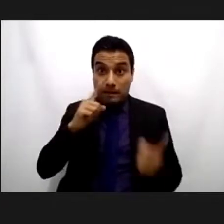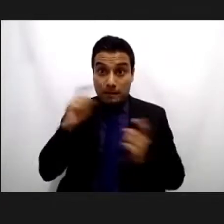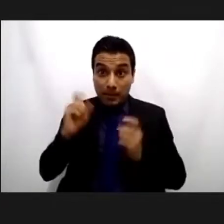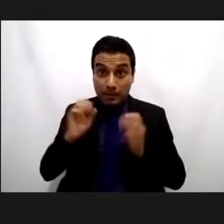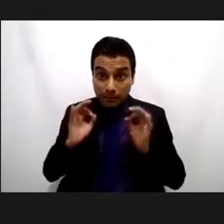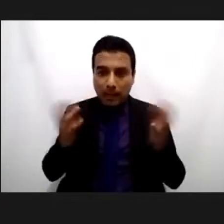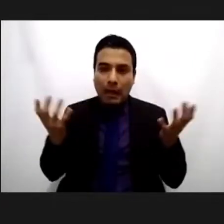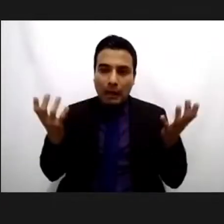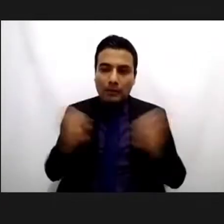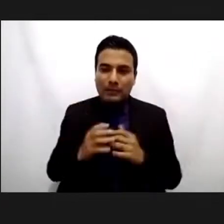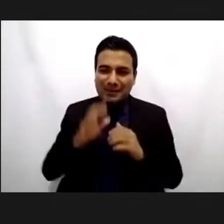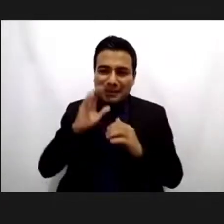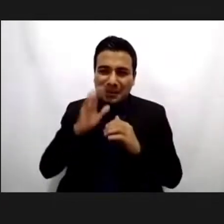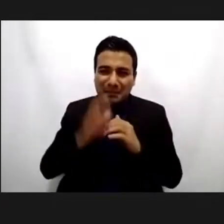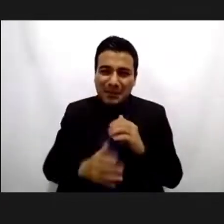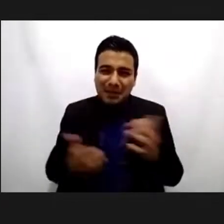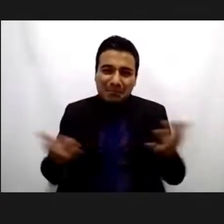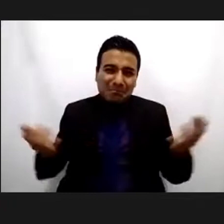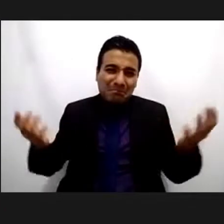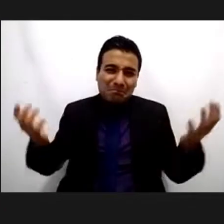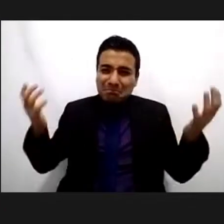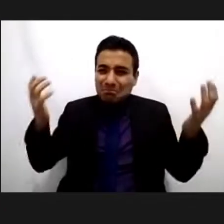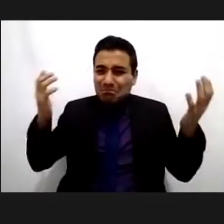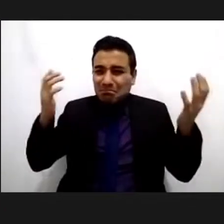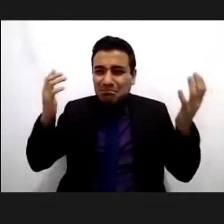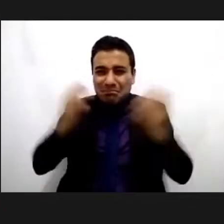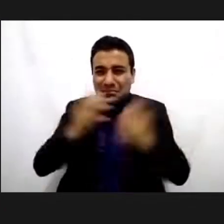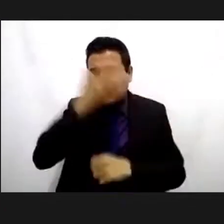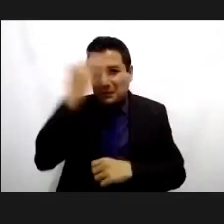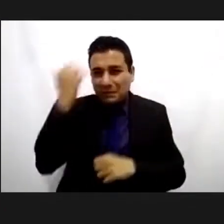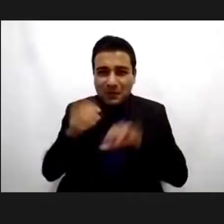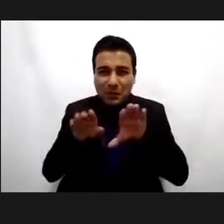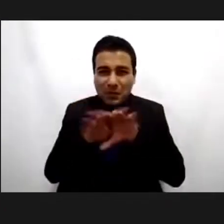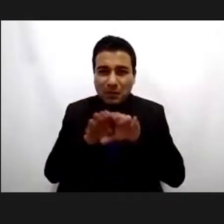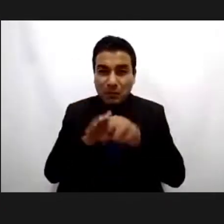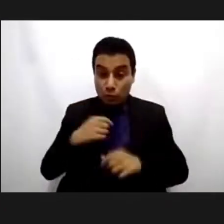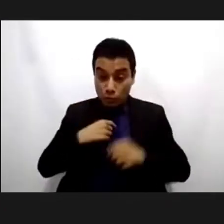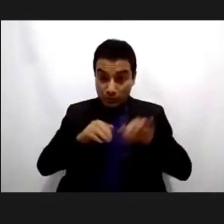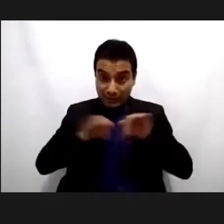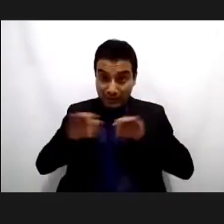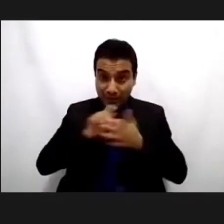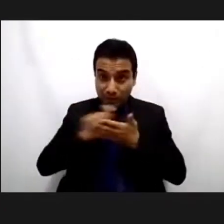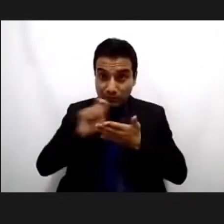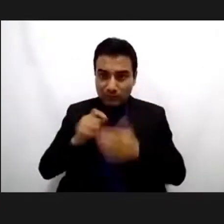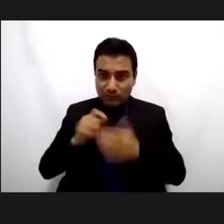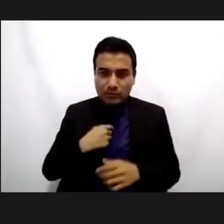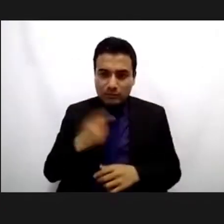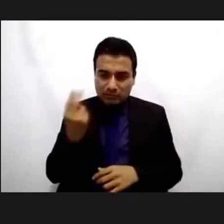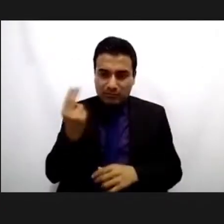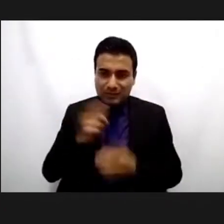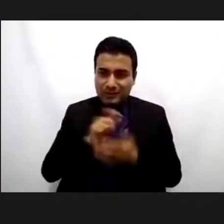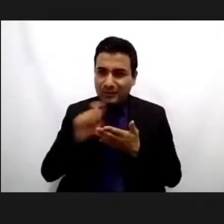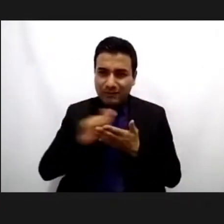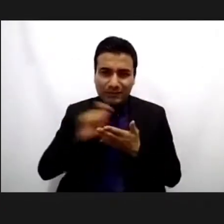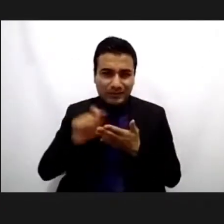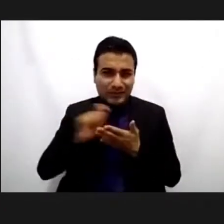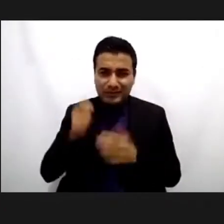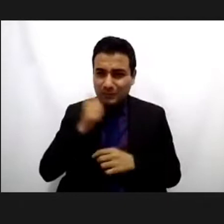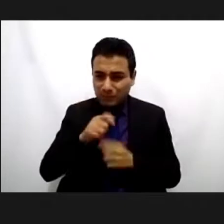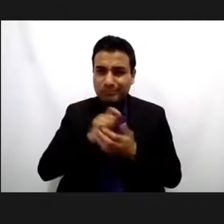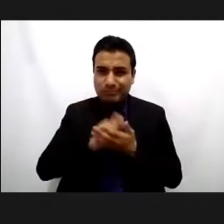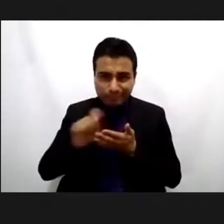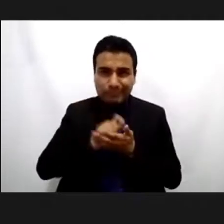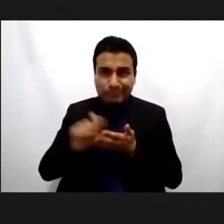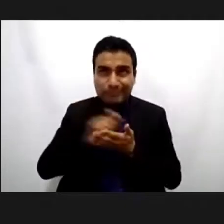es fortuito, terminar es azaroso. El trabajo del escritor es escribir. Cada tanto de lo que